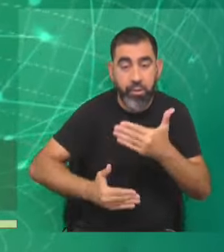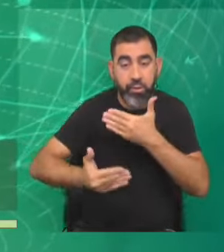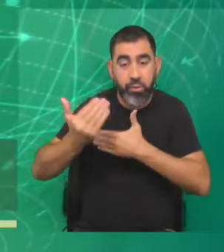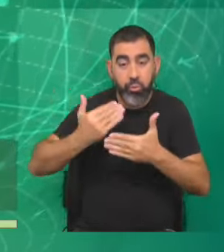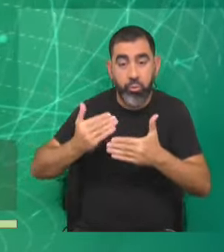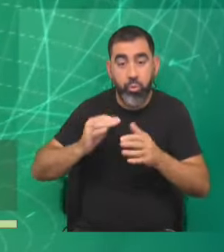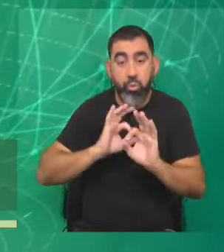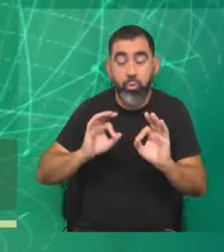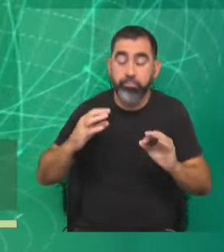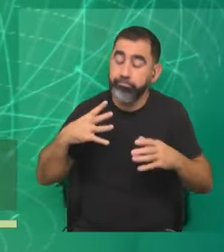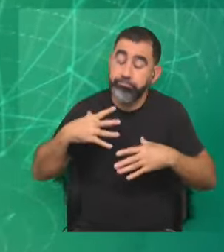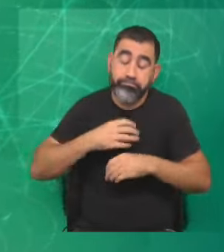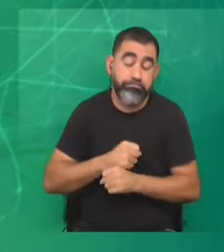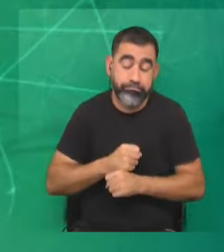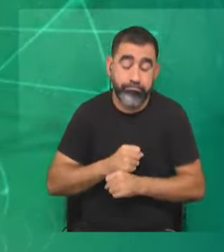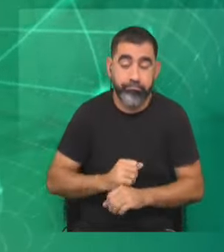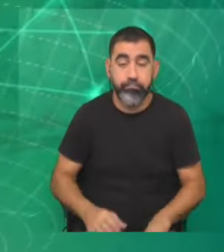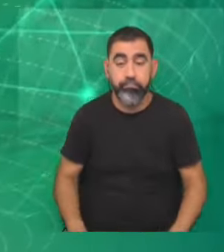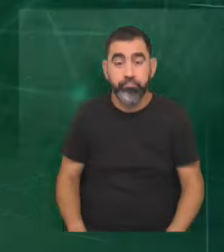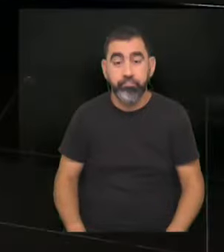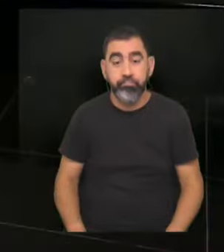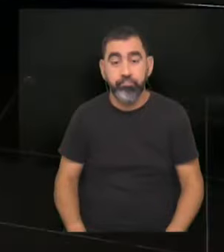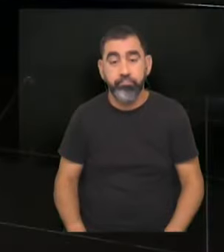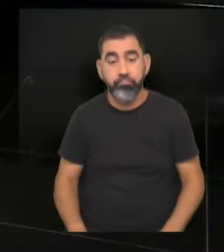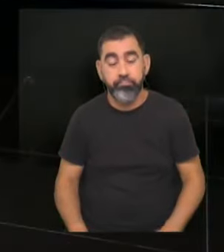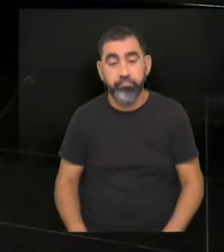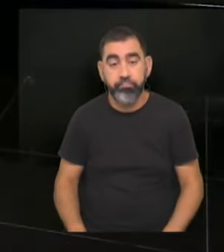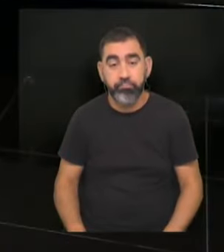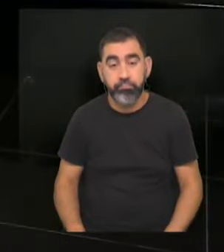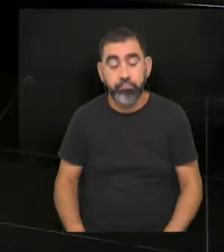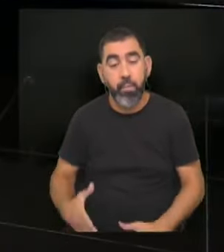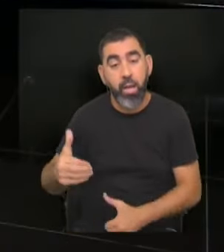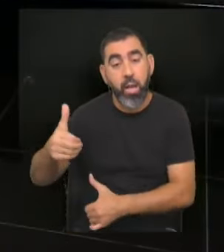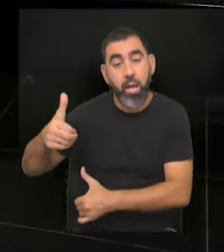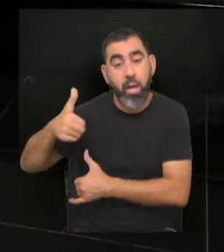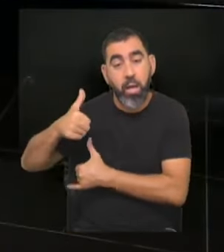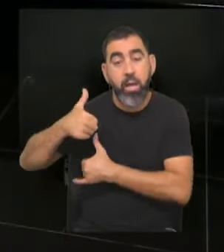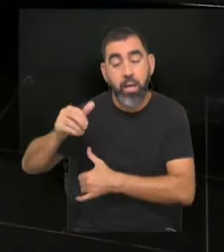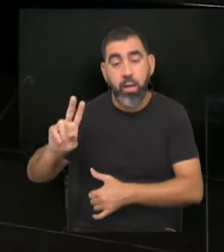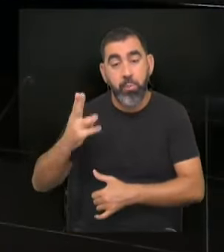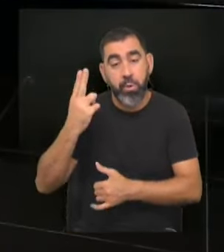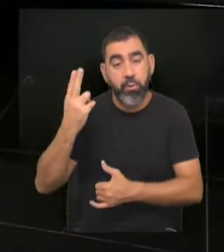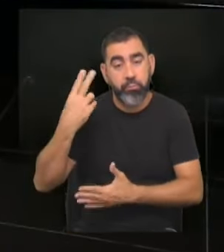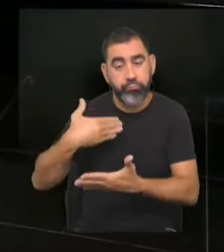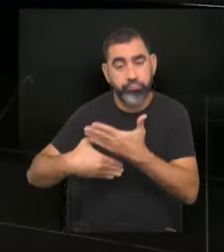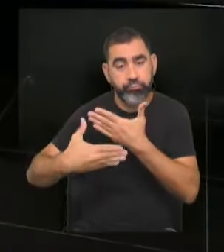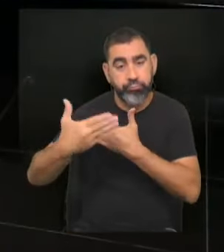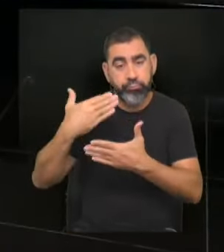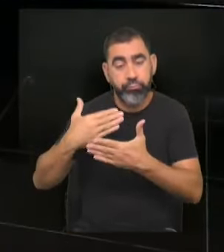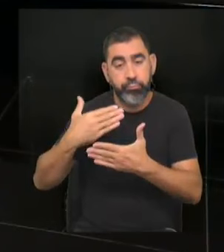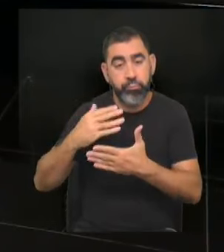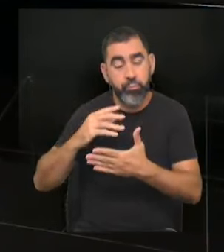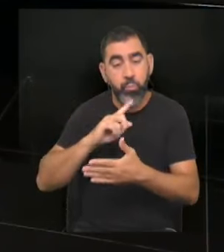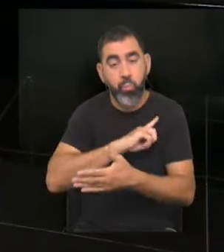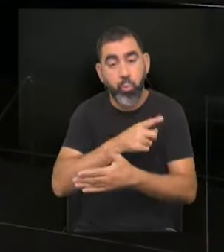o nos vamos a resignar las fuerzas armadas de nuestro país han retrocedido en el índice de poder de